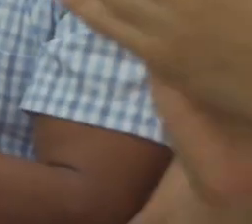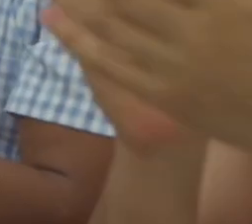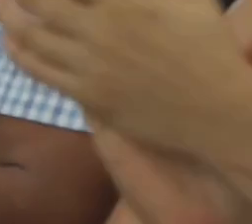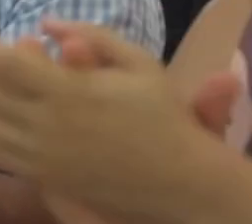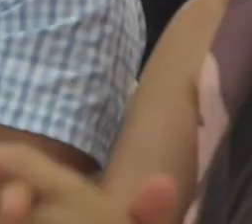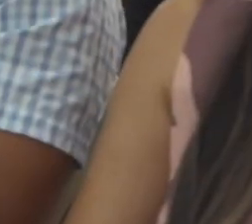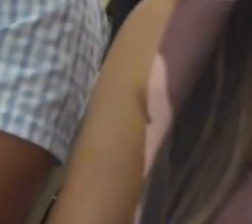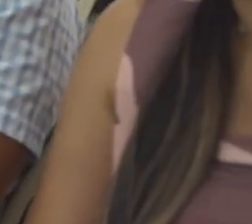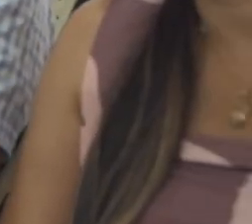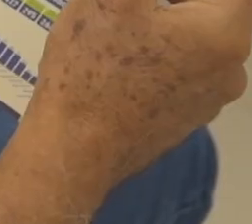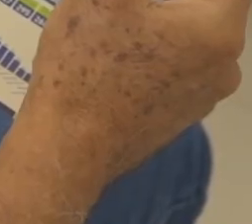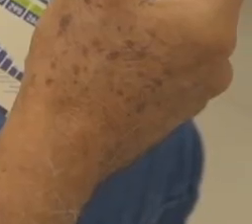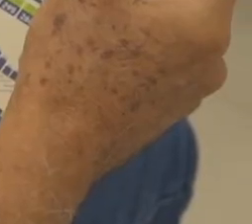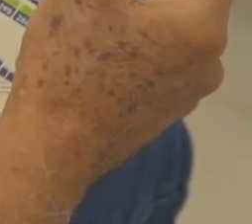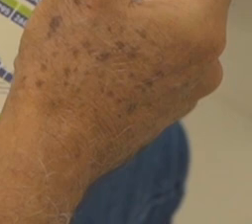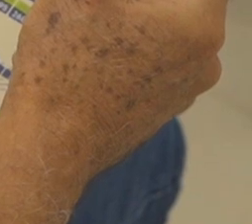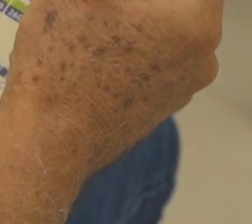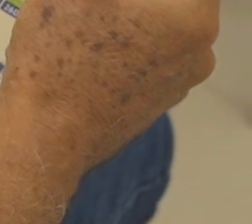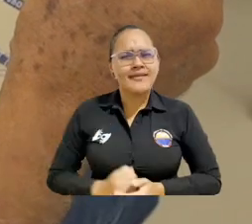educación superior.